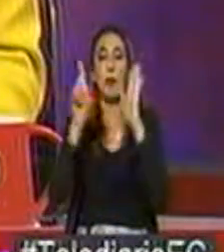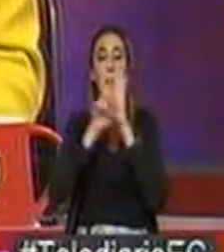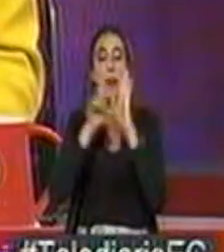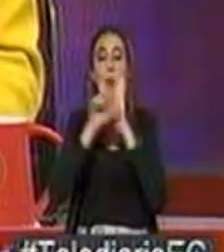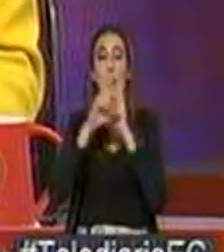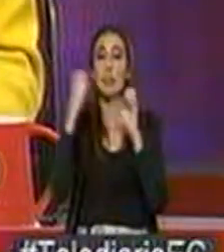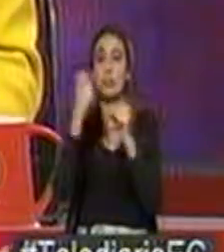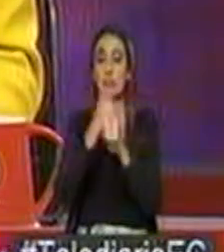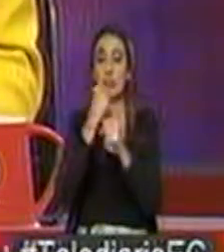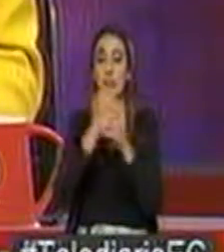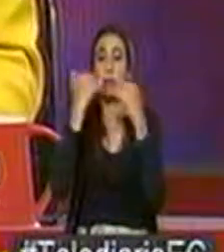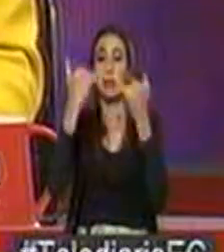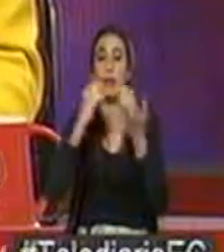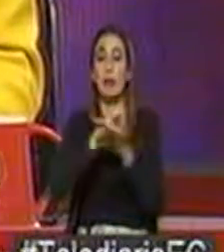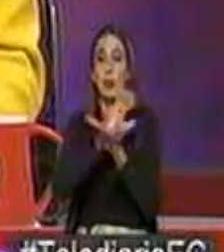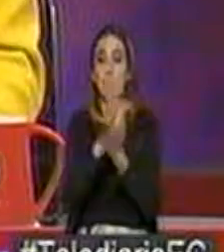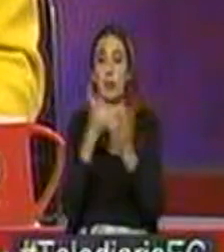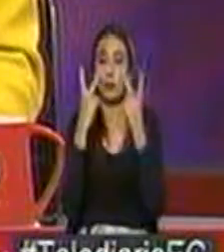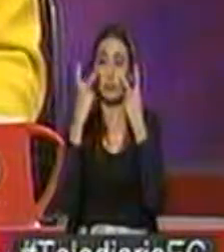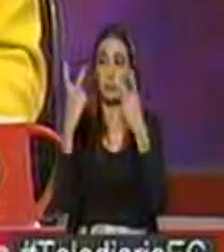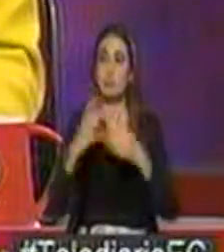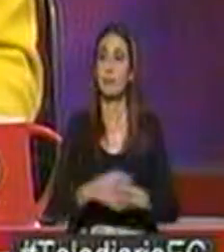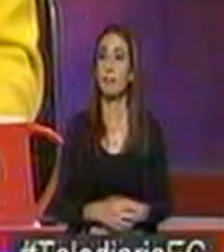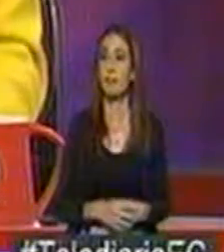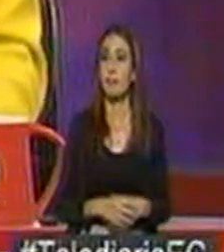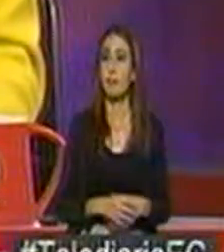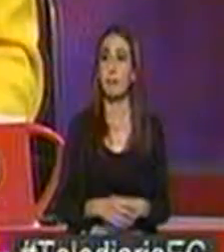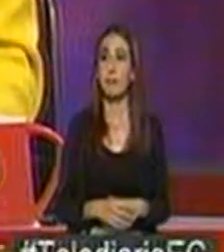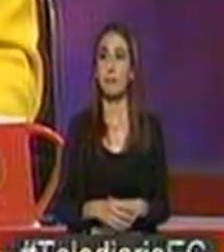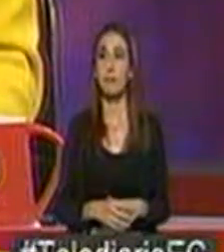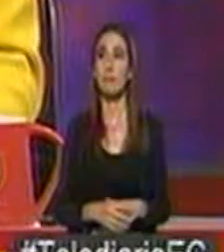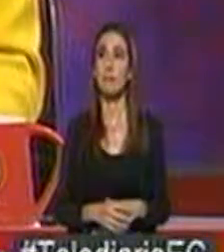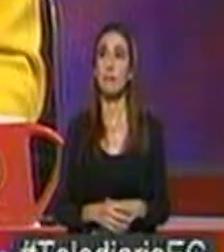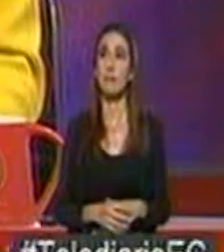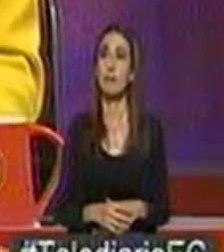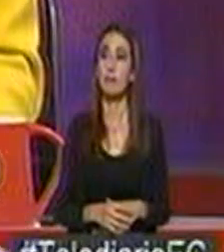ser tratadas en la Asamblea Nacional. Escuchemos lo que dijo.